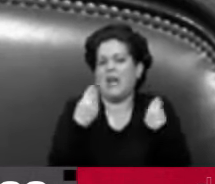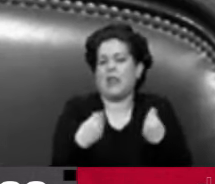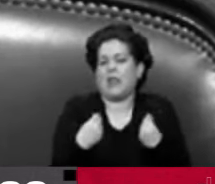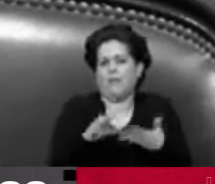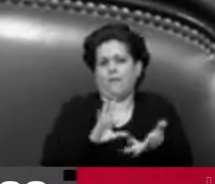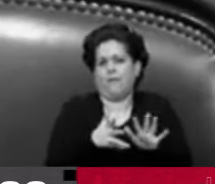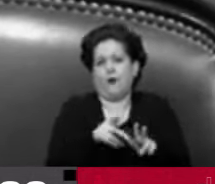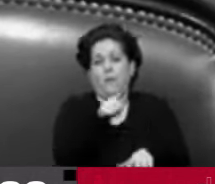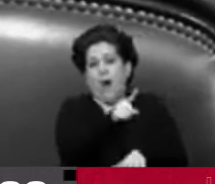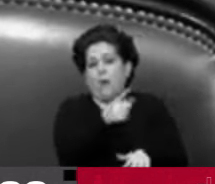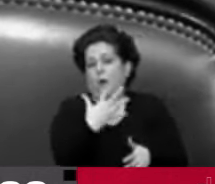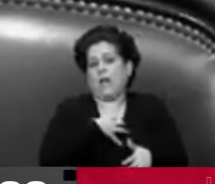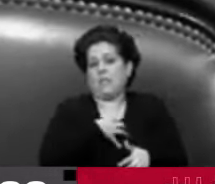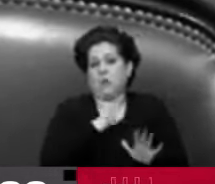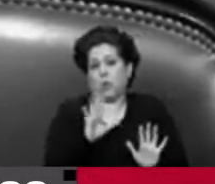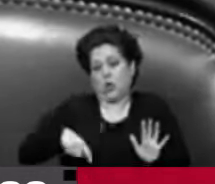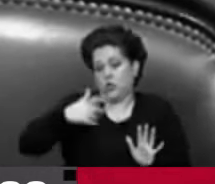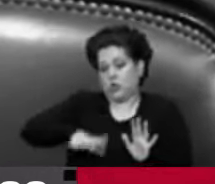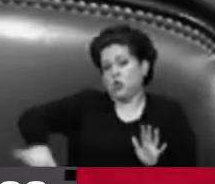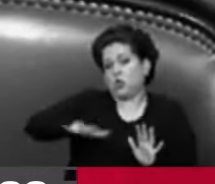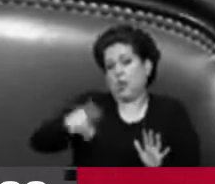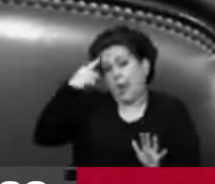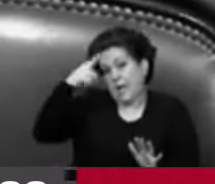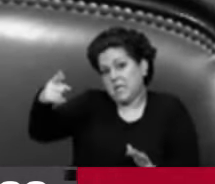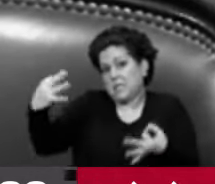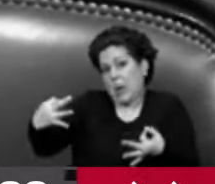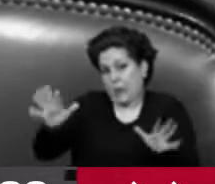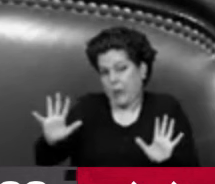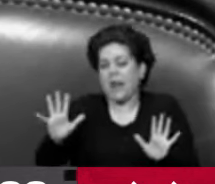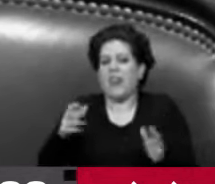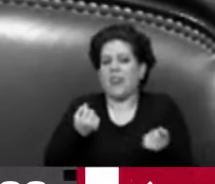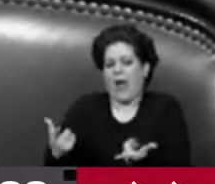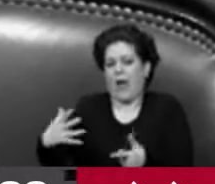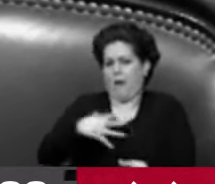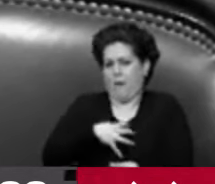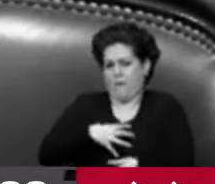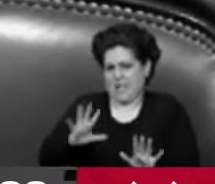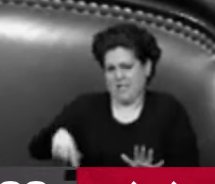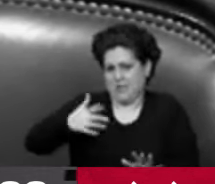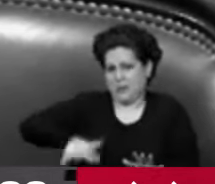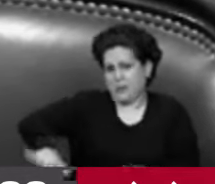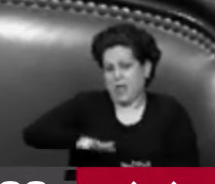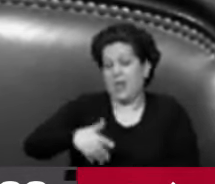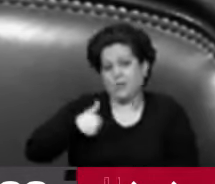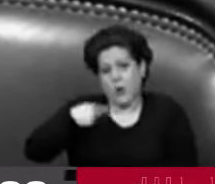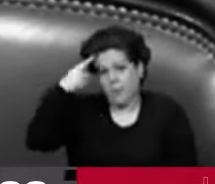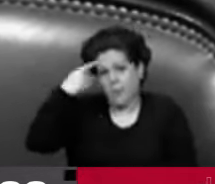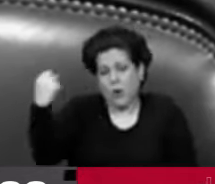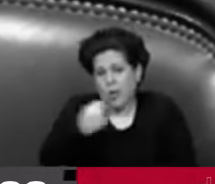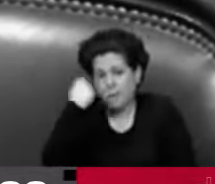gestualidad que la sociedad la tomaría para bien en esta necesidad de confianza. Sería muy